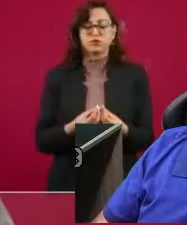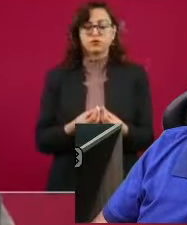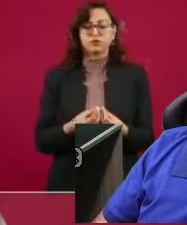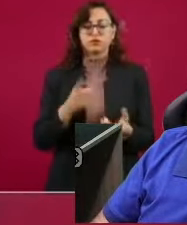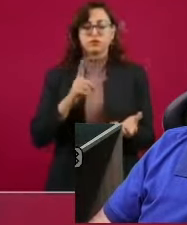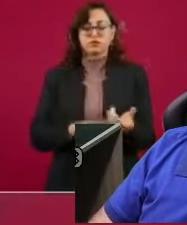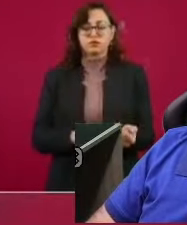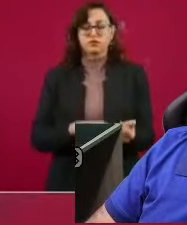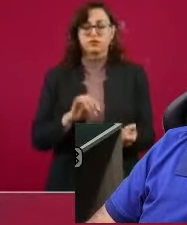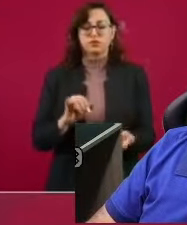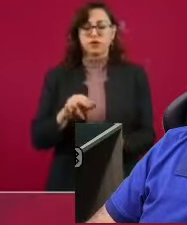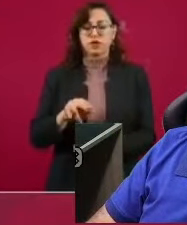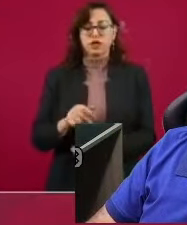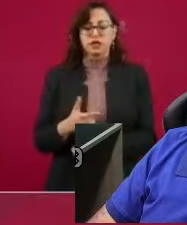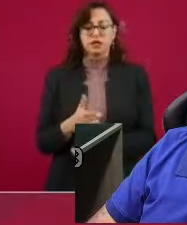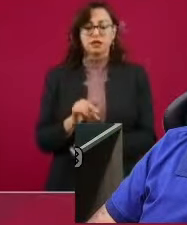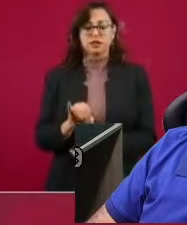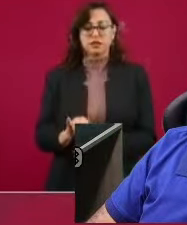el inegi